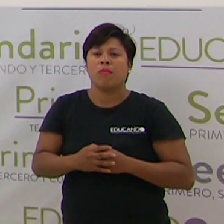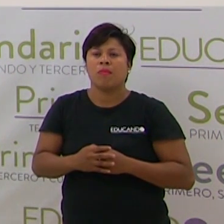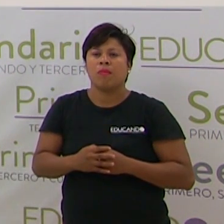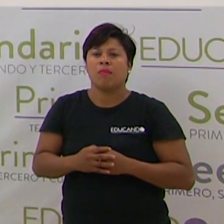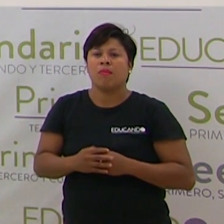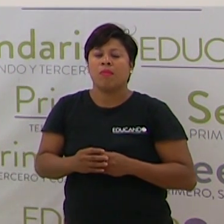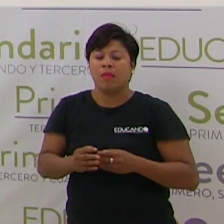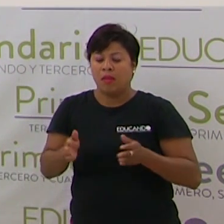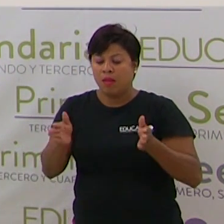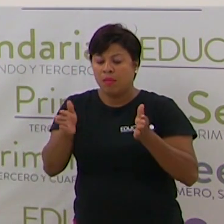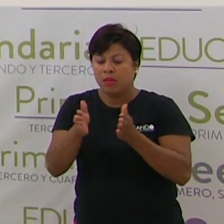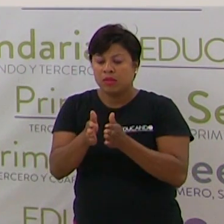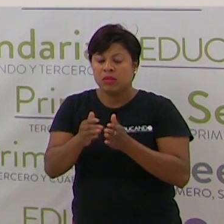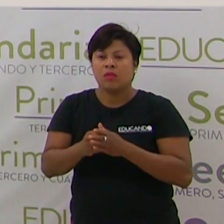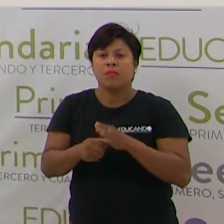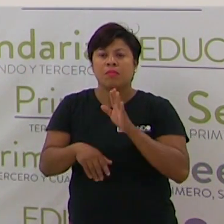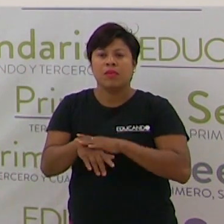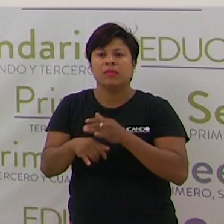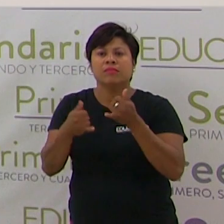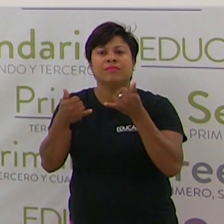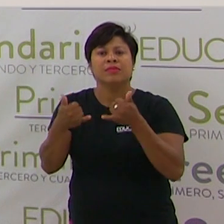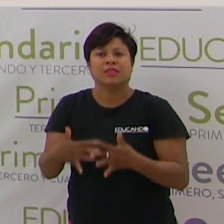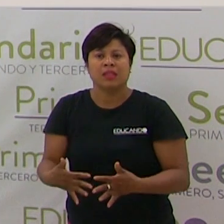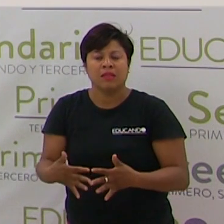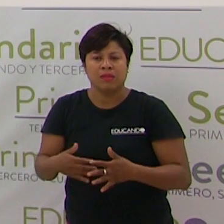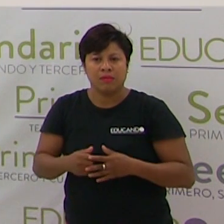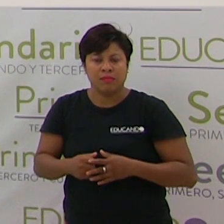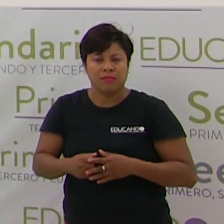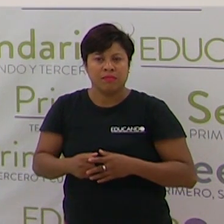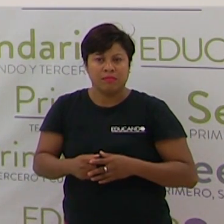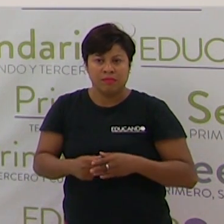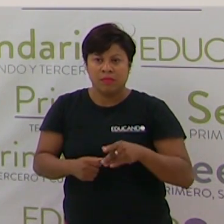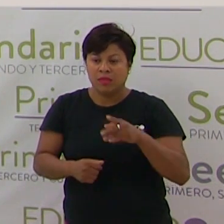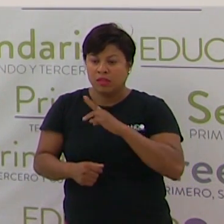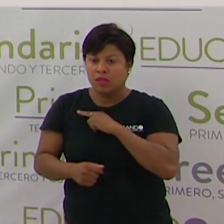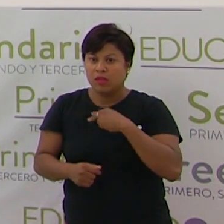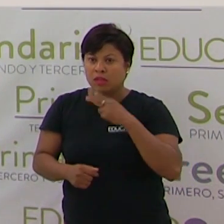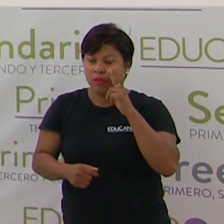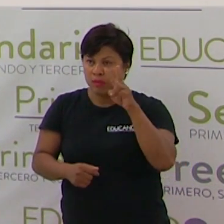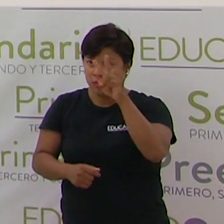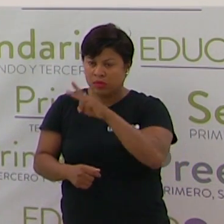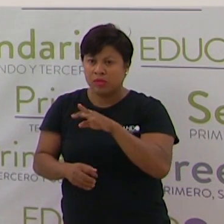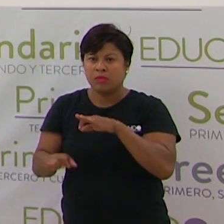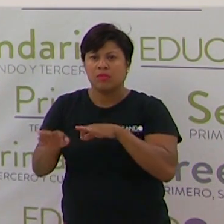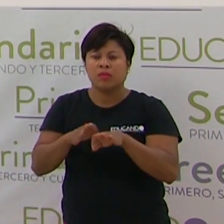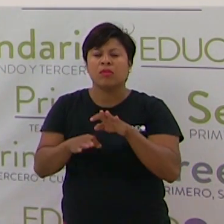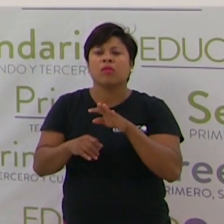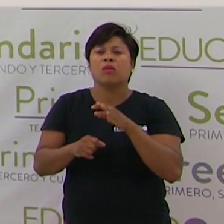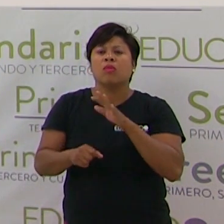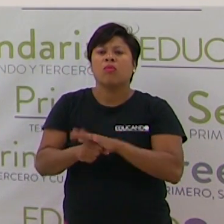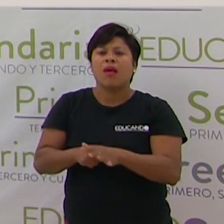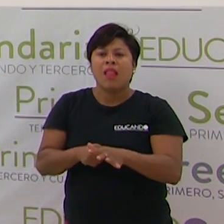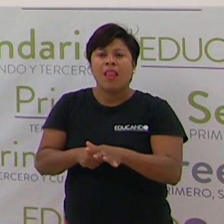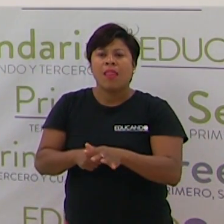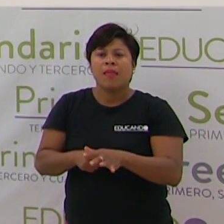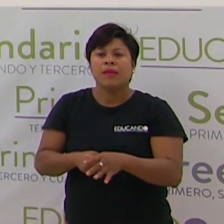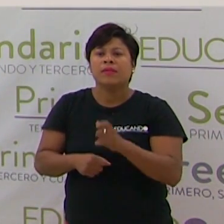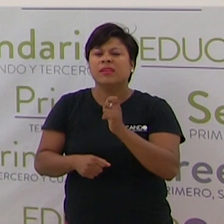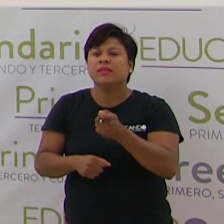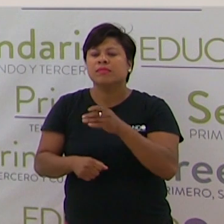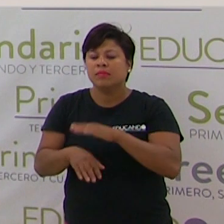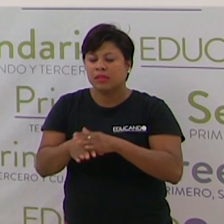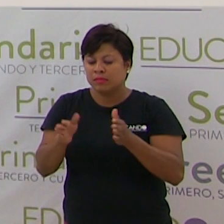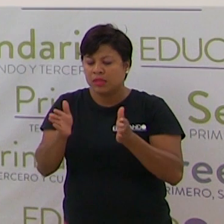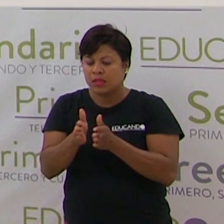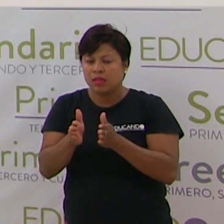el pequeño es el más pesado? De los que estuvimos nosotros trabajando, ¿en cuál de ellos el más